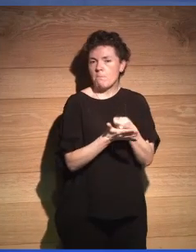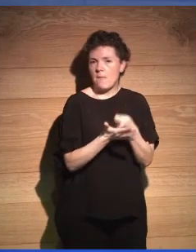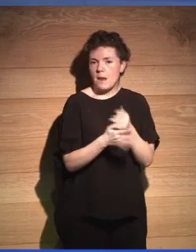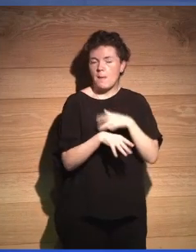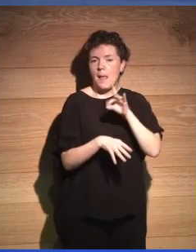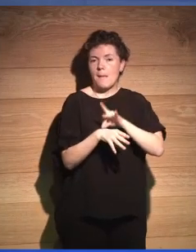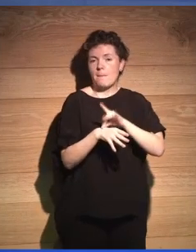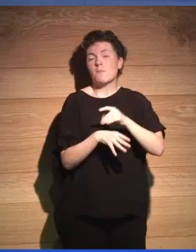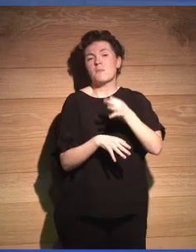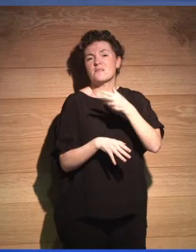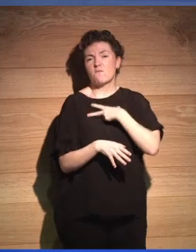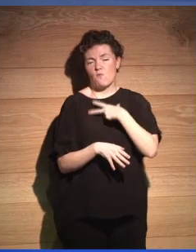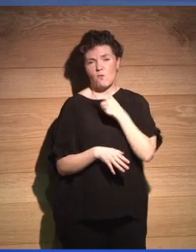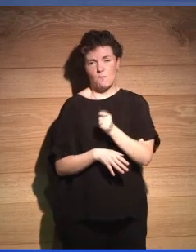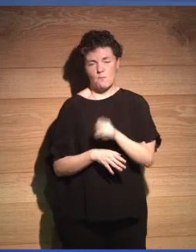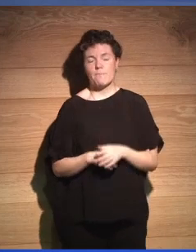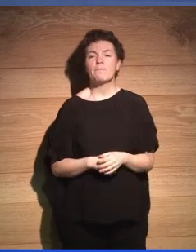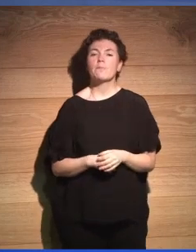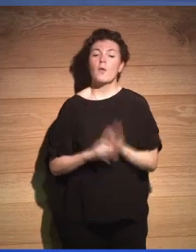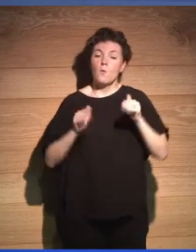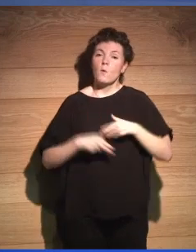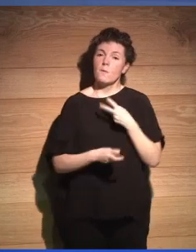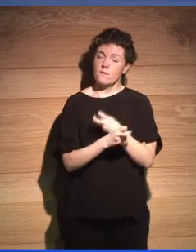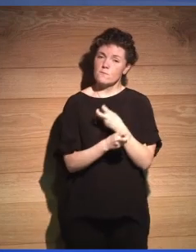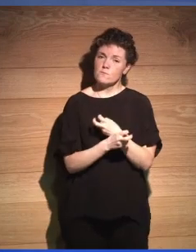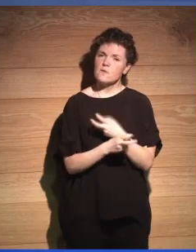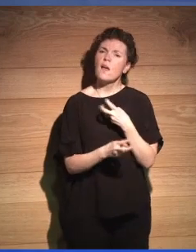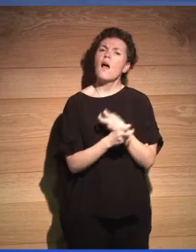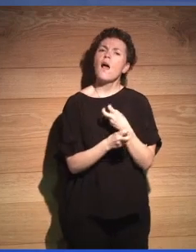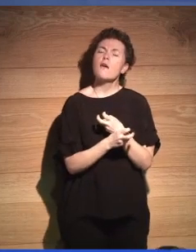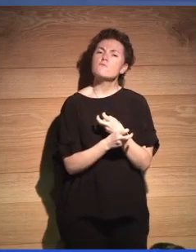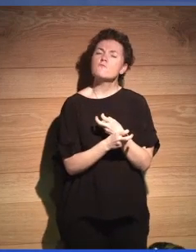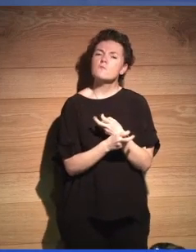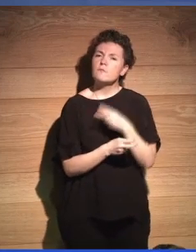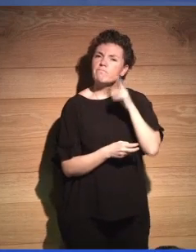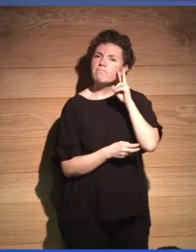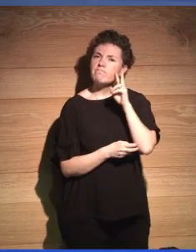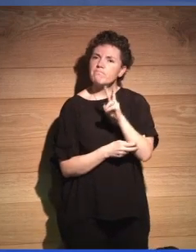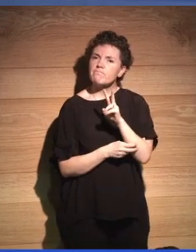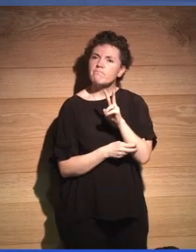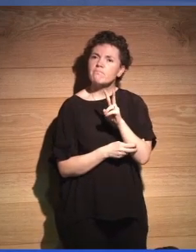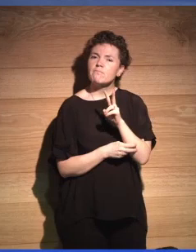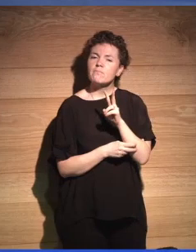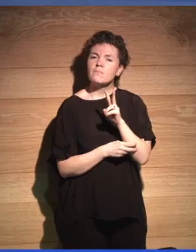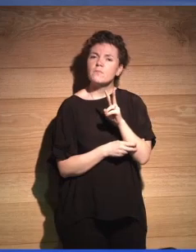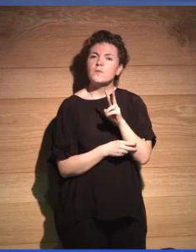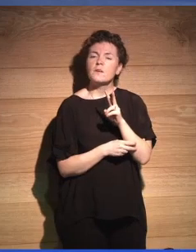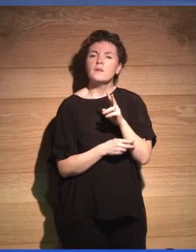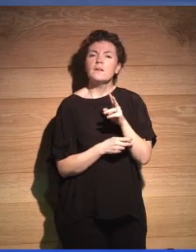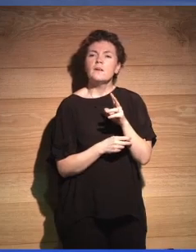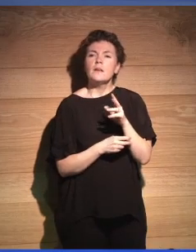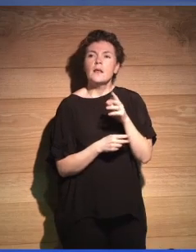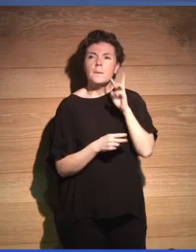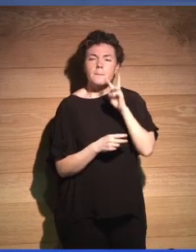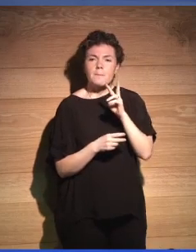para pagar a los abogados. Regresaron a Austria y en Austria se dieron inmediatamente, realmente dieron la vuelta,